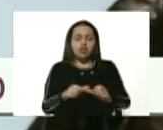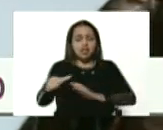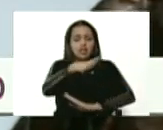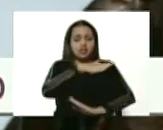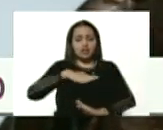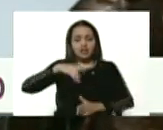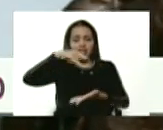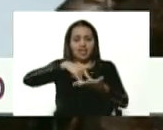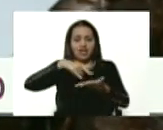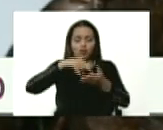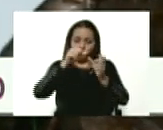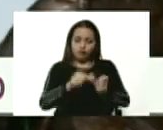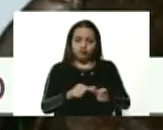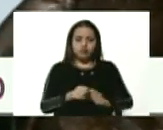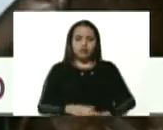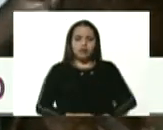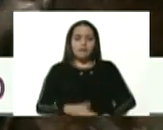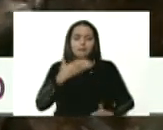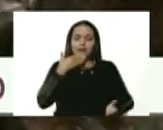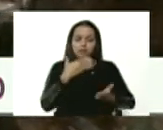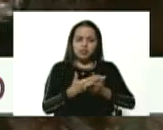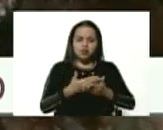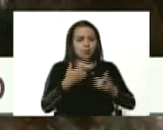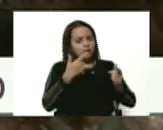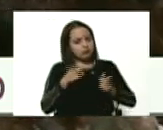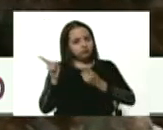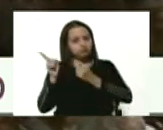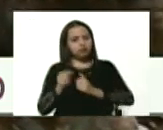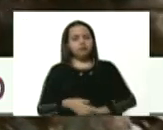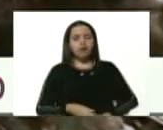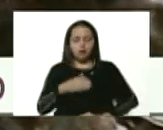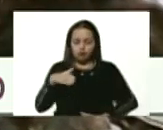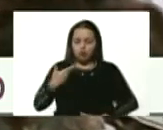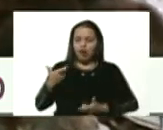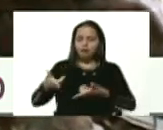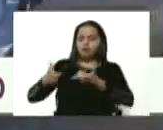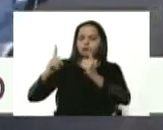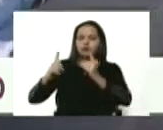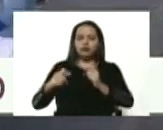Mi comandante en jefe, permiso para retirarme. Adelante.